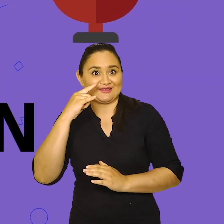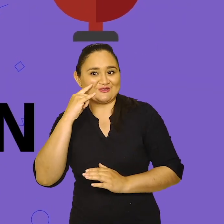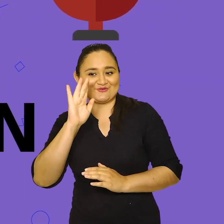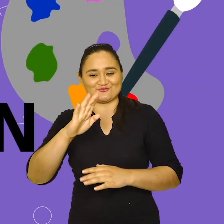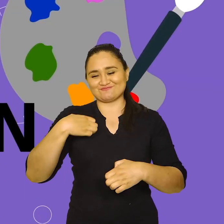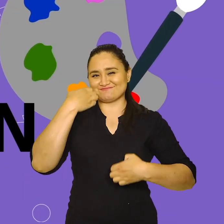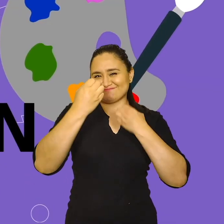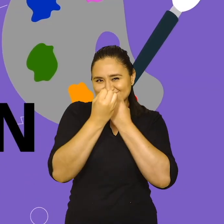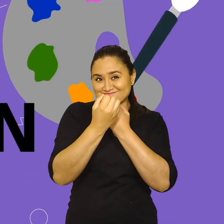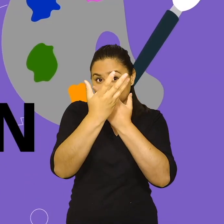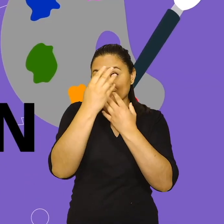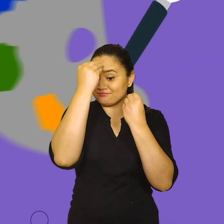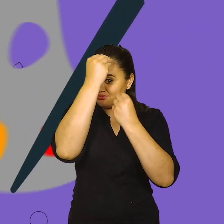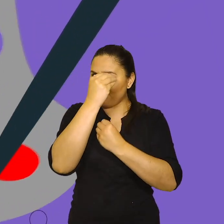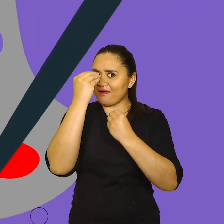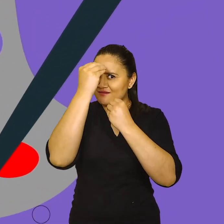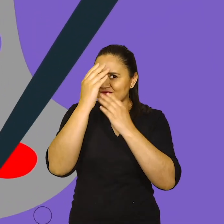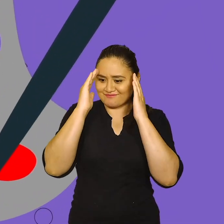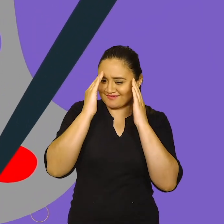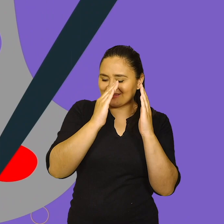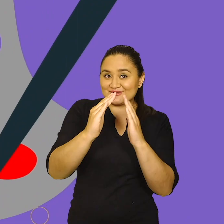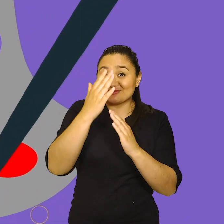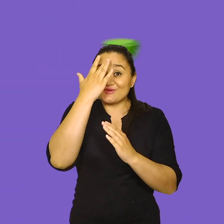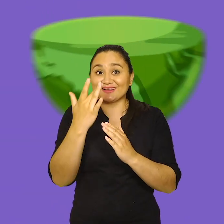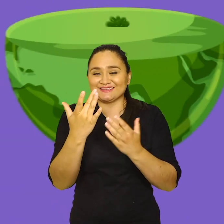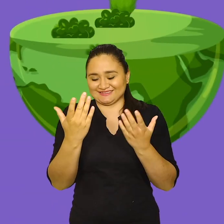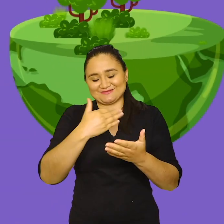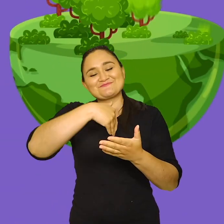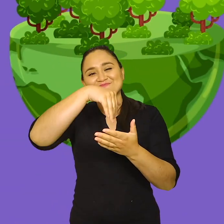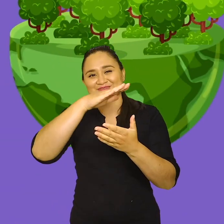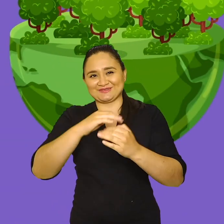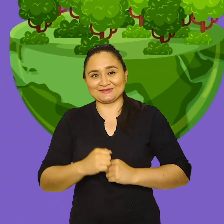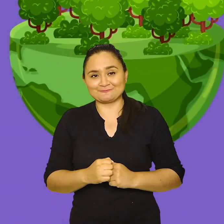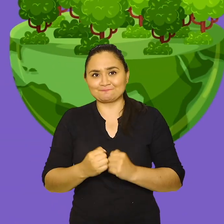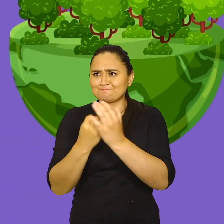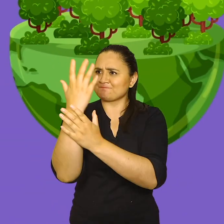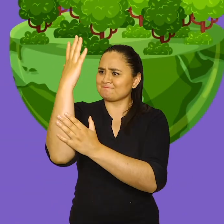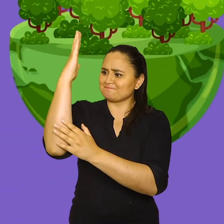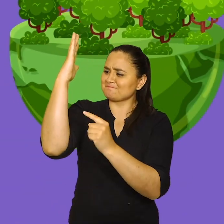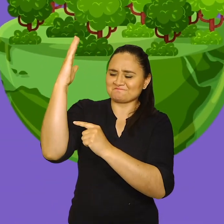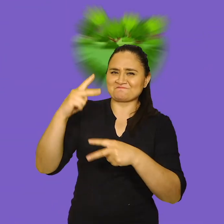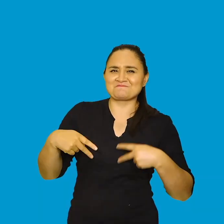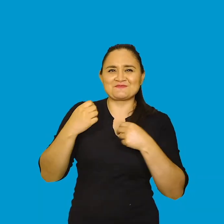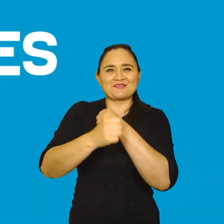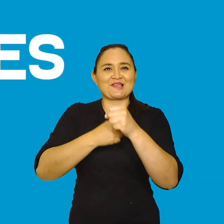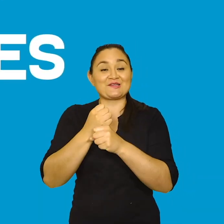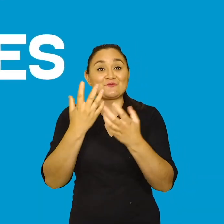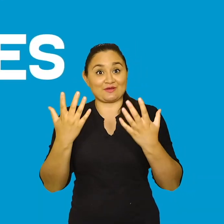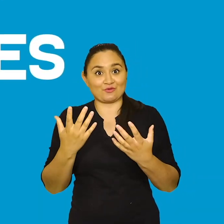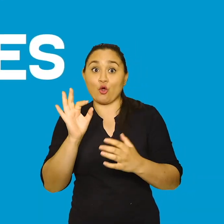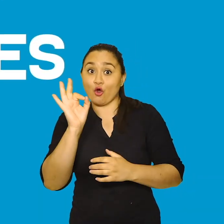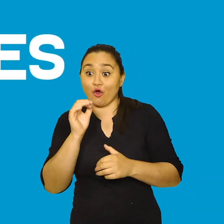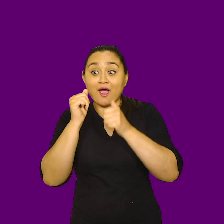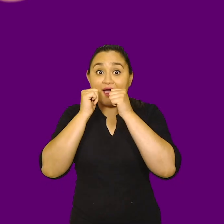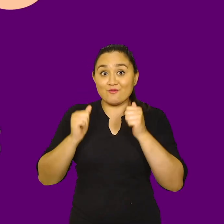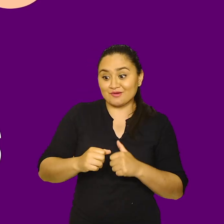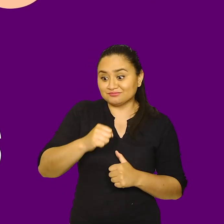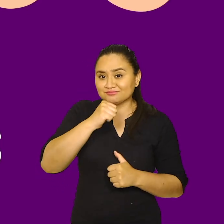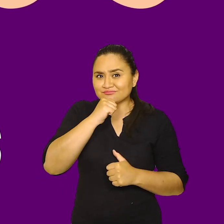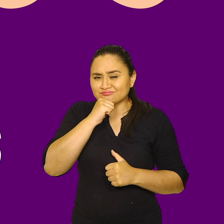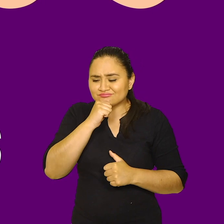parte de su expresión. Por ejemplo, la pintura. ¿Qué edad tienen los árboles en el planeta? ¿Y qué cuidados